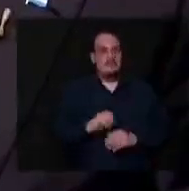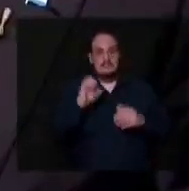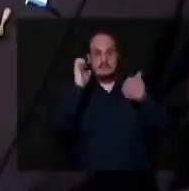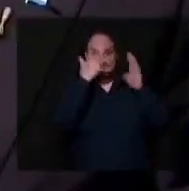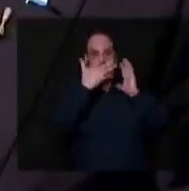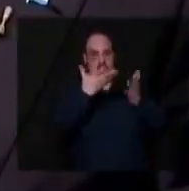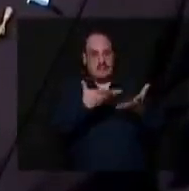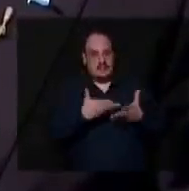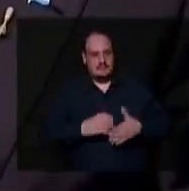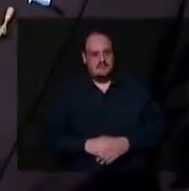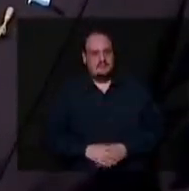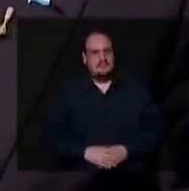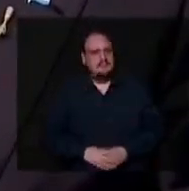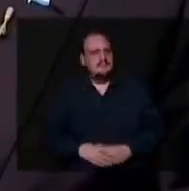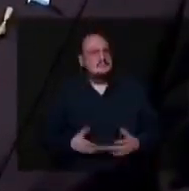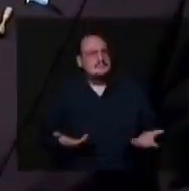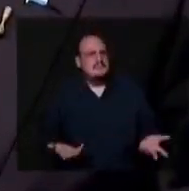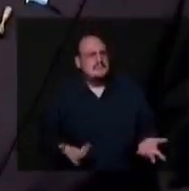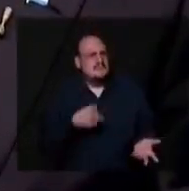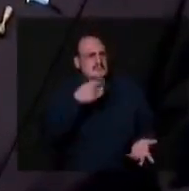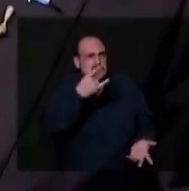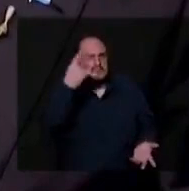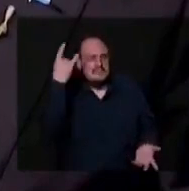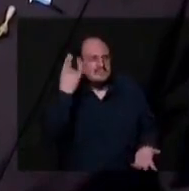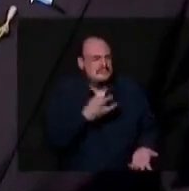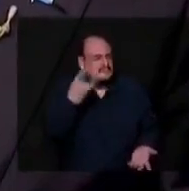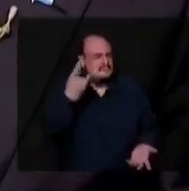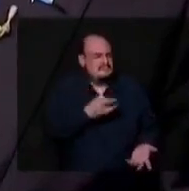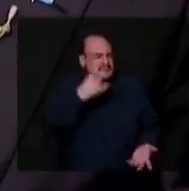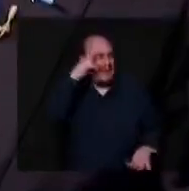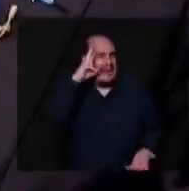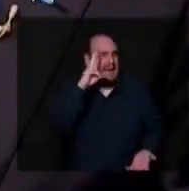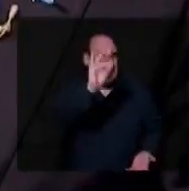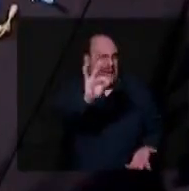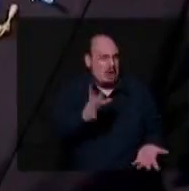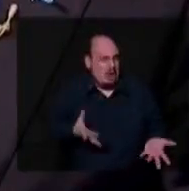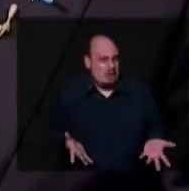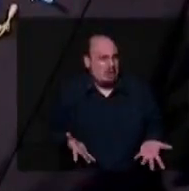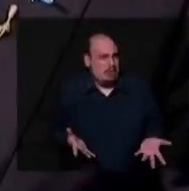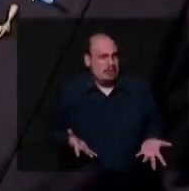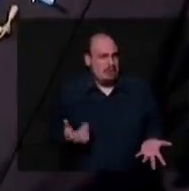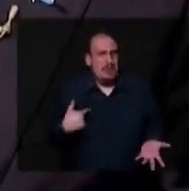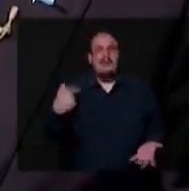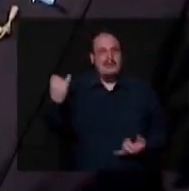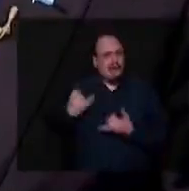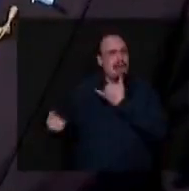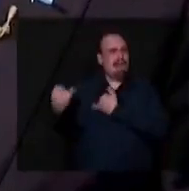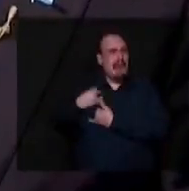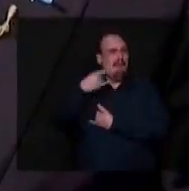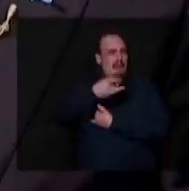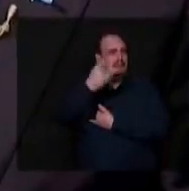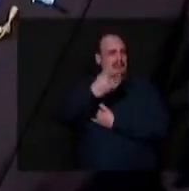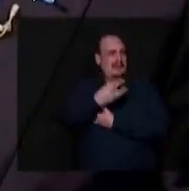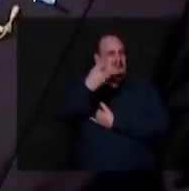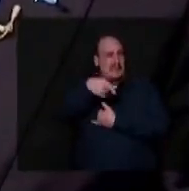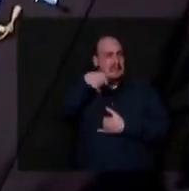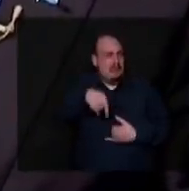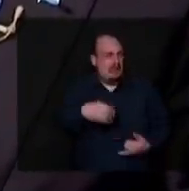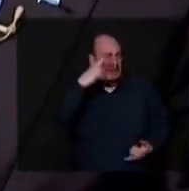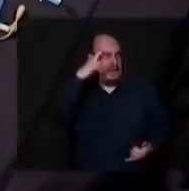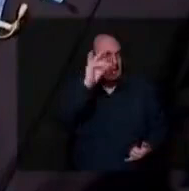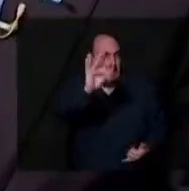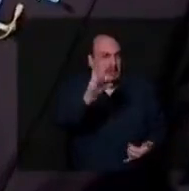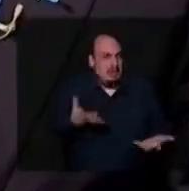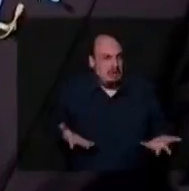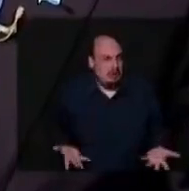este números interesantes en cuanto a la intención de voto de Fernando bosa y yo me preguntaba a ver quién quién